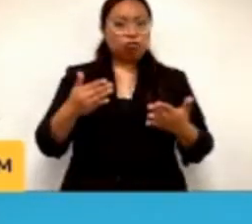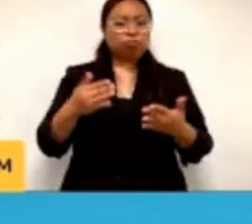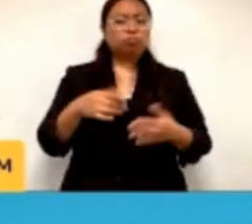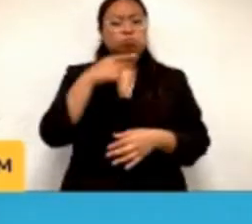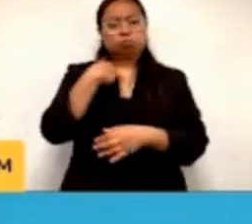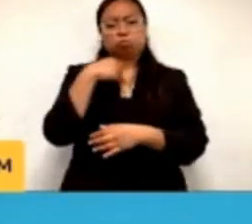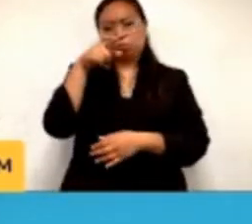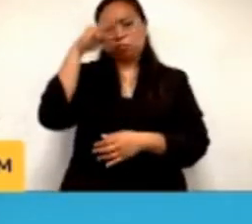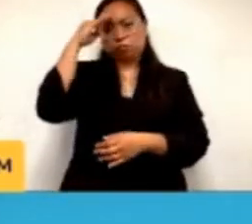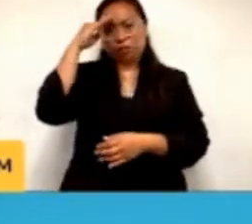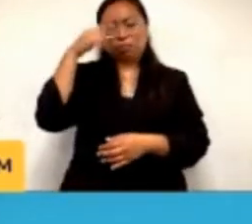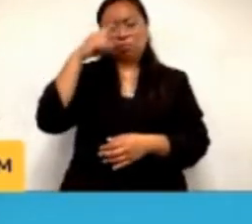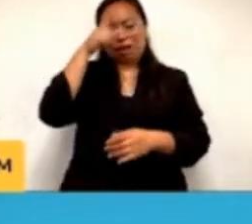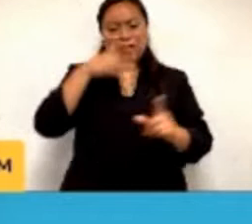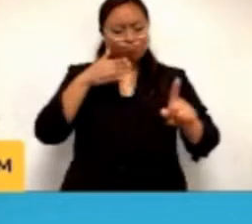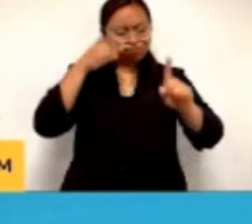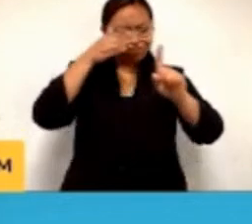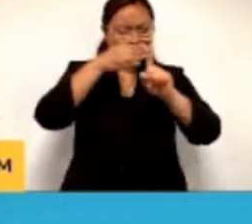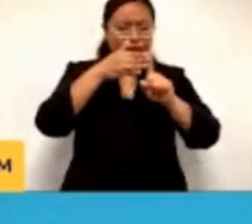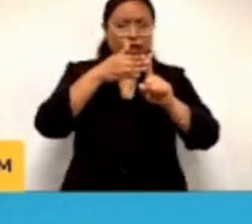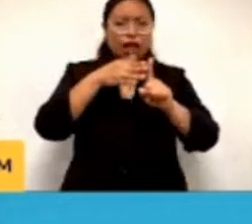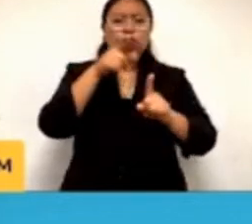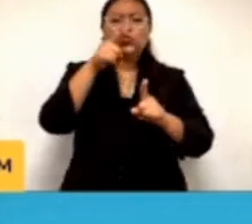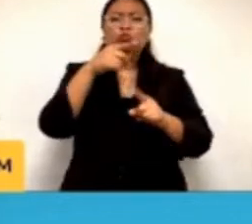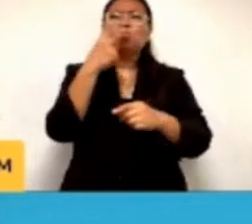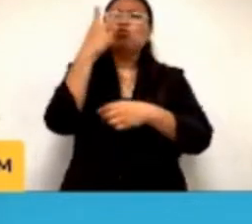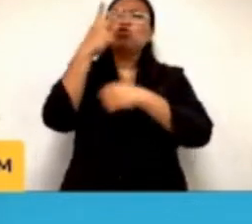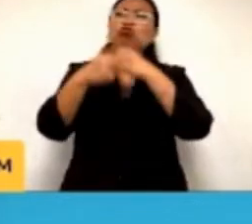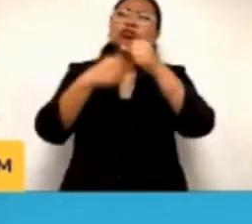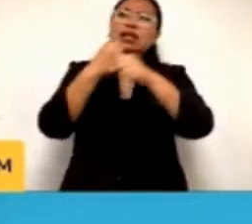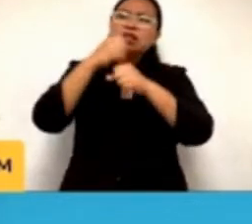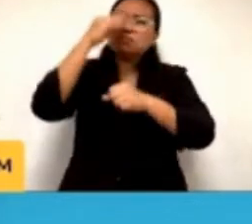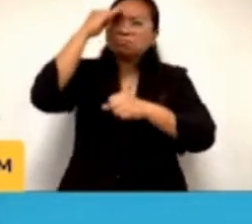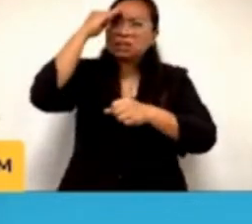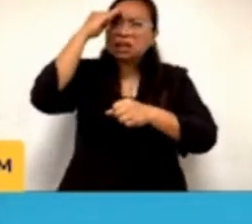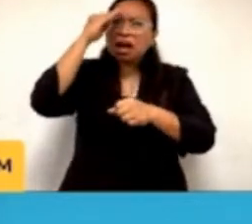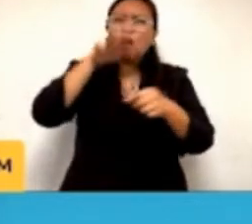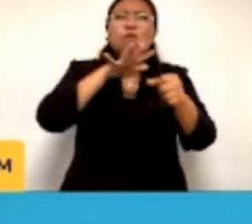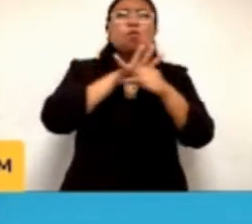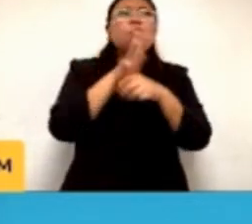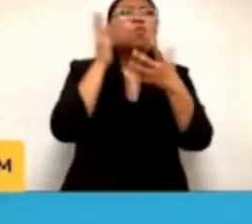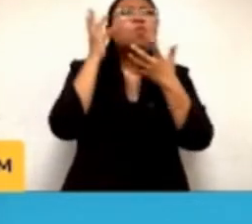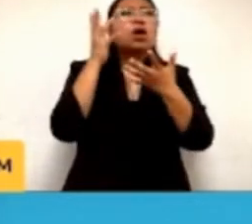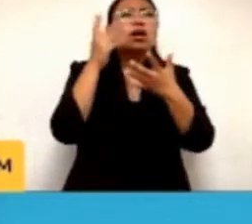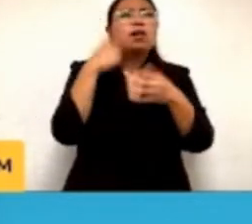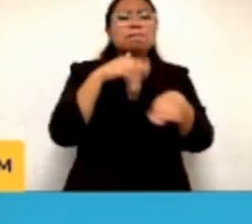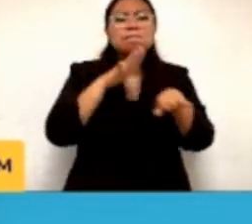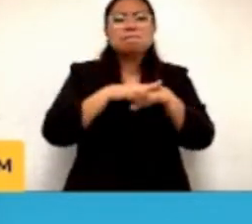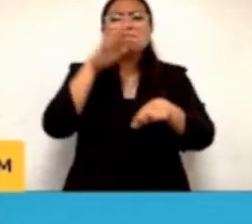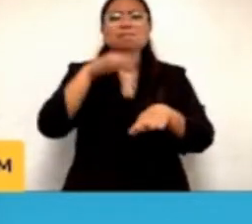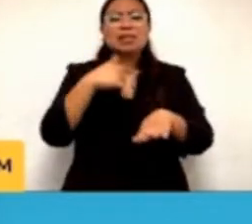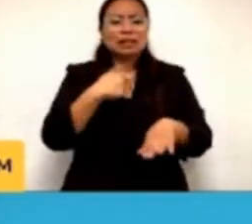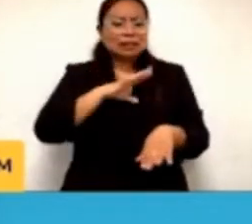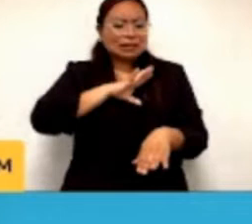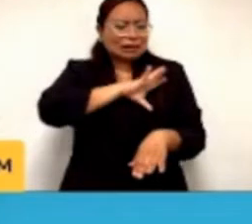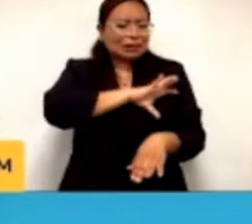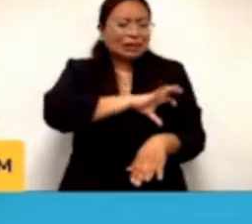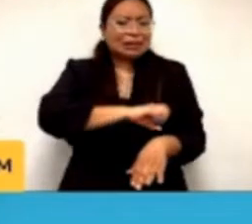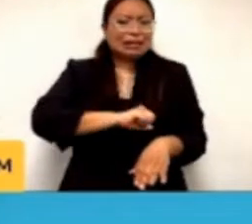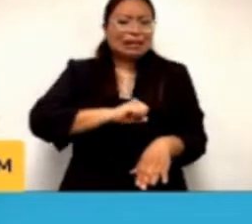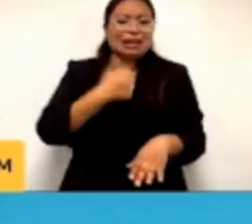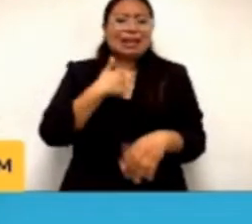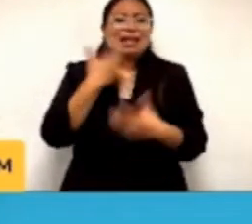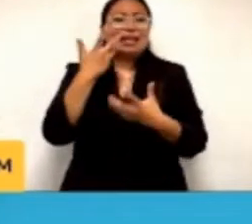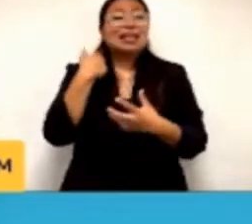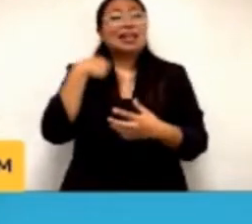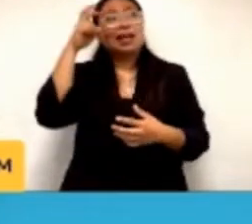próximos 2 años, ¿qué te haría muy feliz que pasara? Me encantará leerte. ¿A qué le